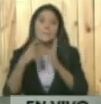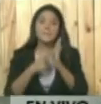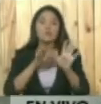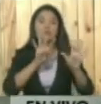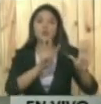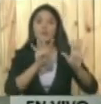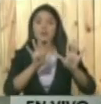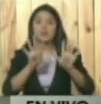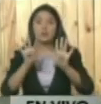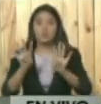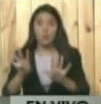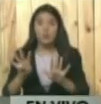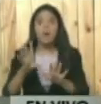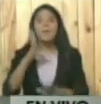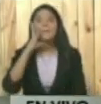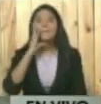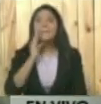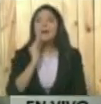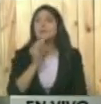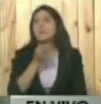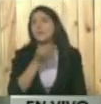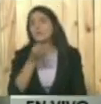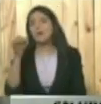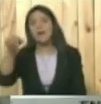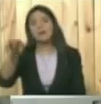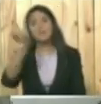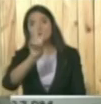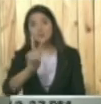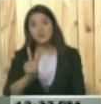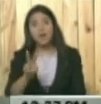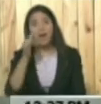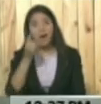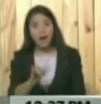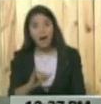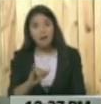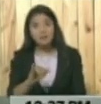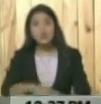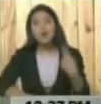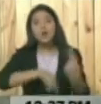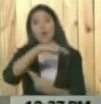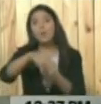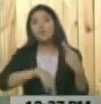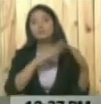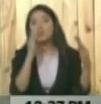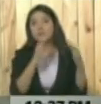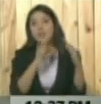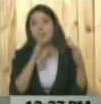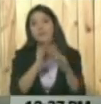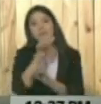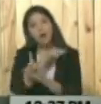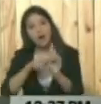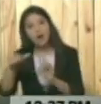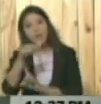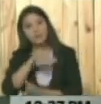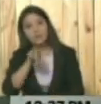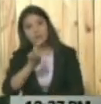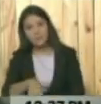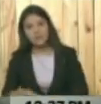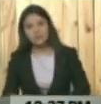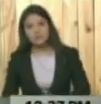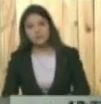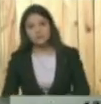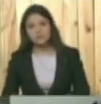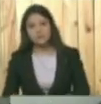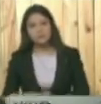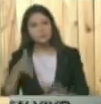1999, una experiencia extraordinaria. En Venezuela se ha dado una revolución de la vivienda y del hábitat.